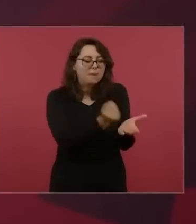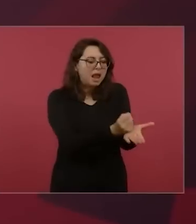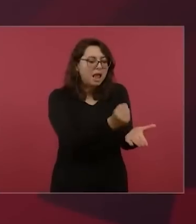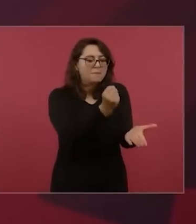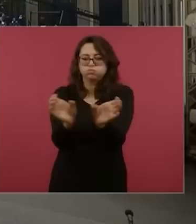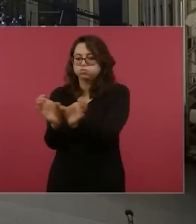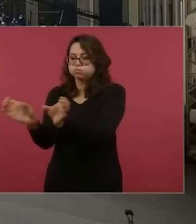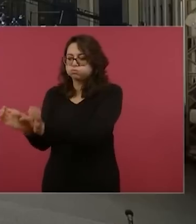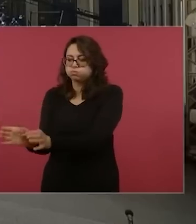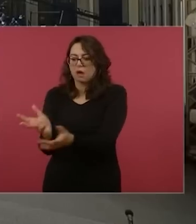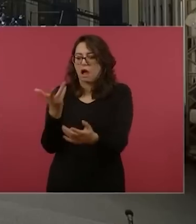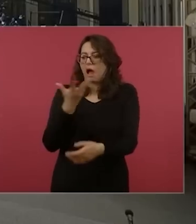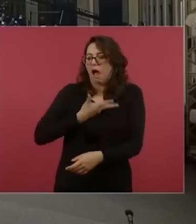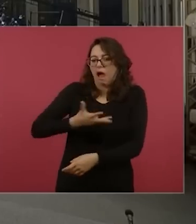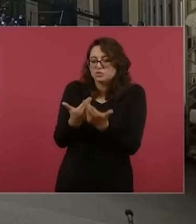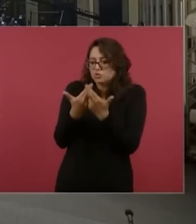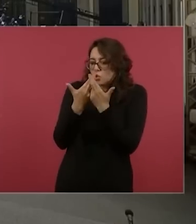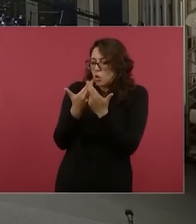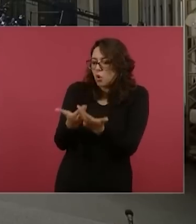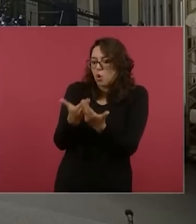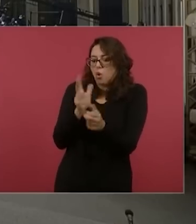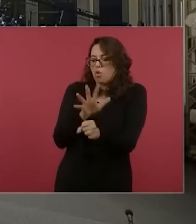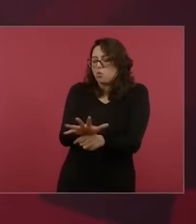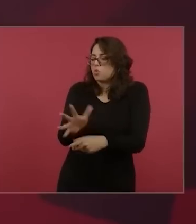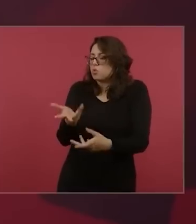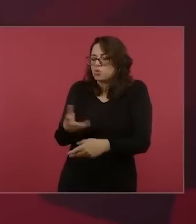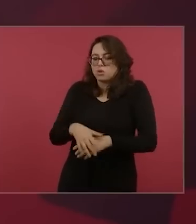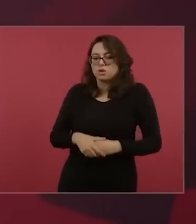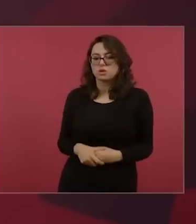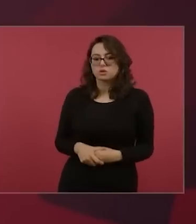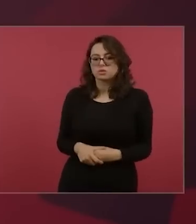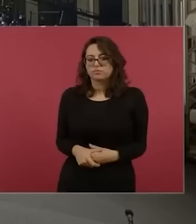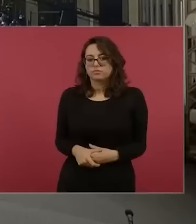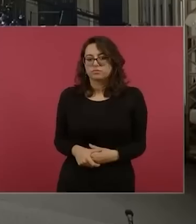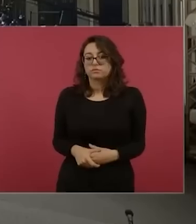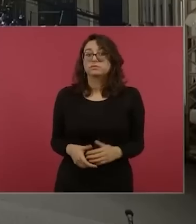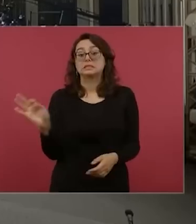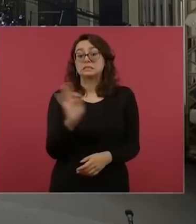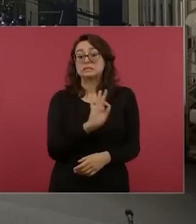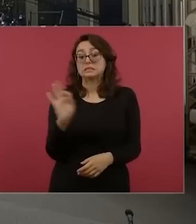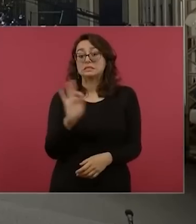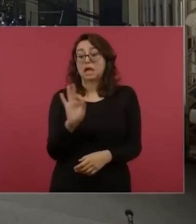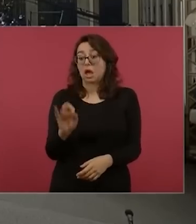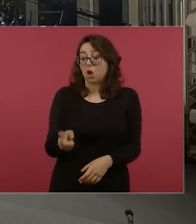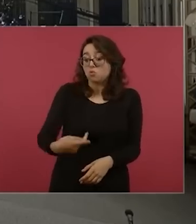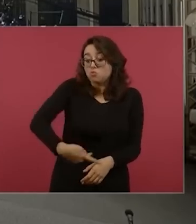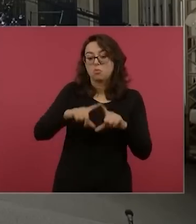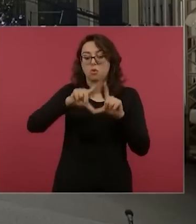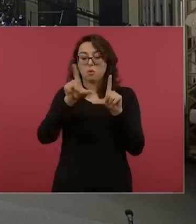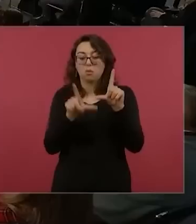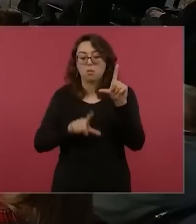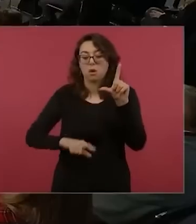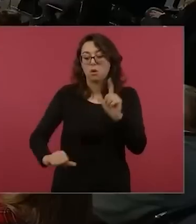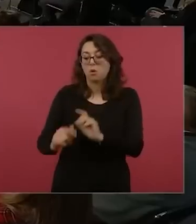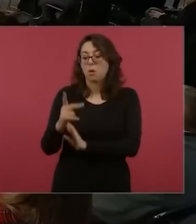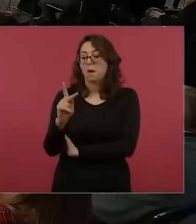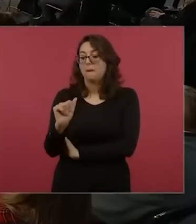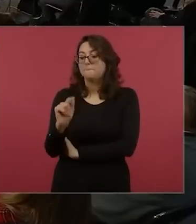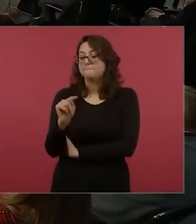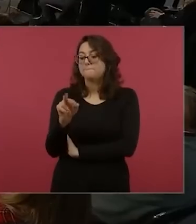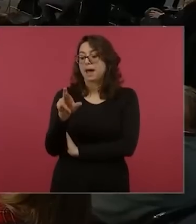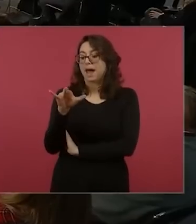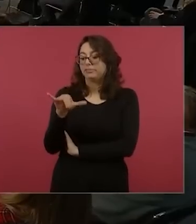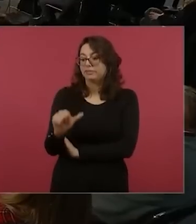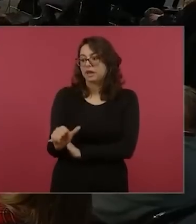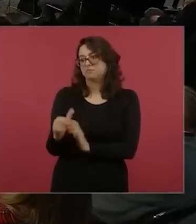todas. Y si es la vacuna patria, pues mucho mejor. ¿Ya estará lista? Ya